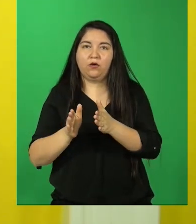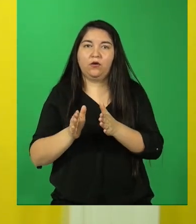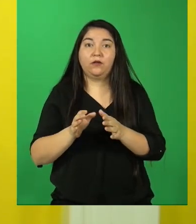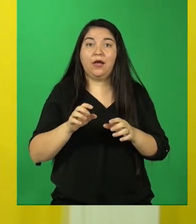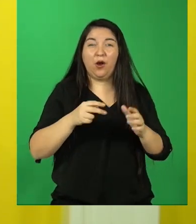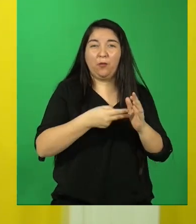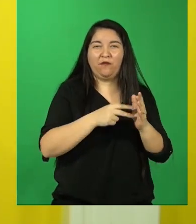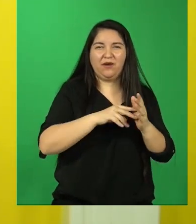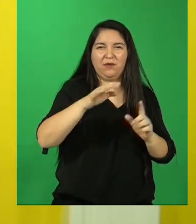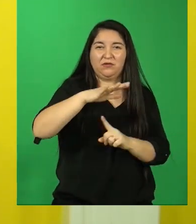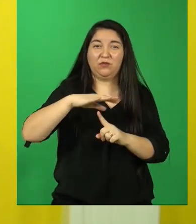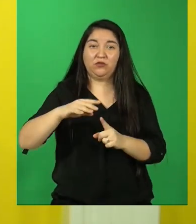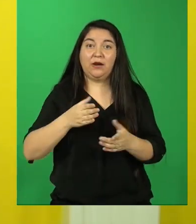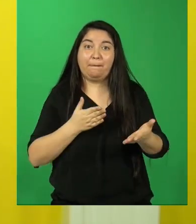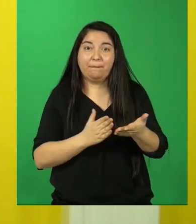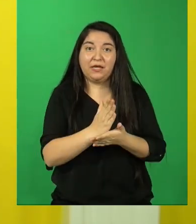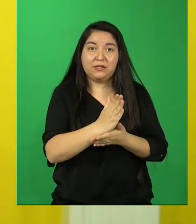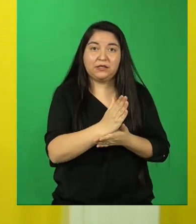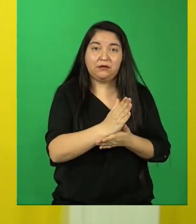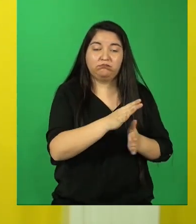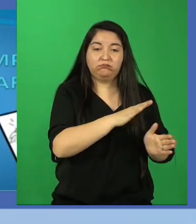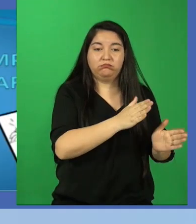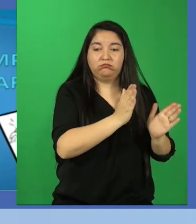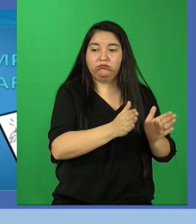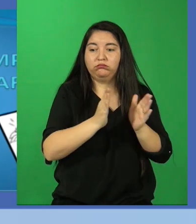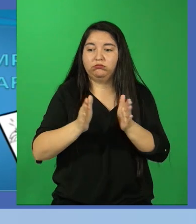y cuánto duran.